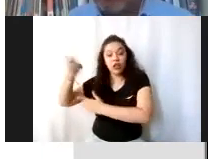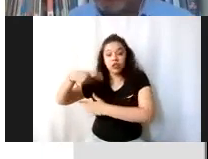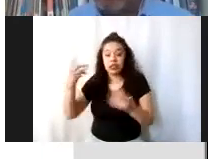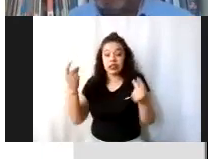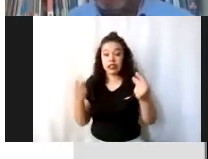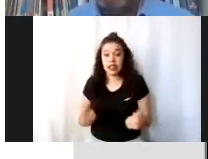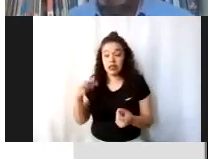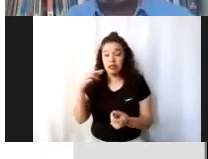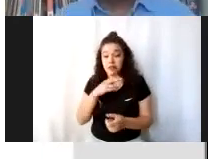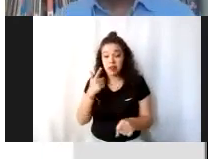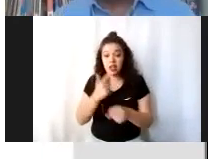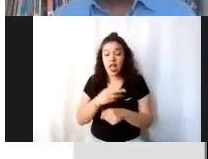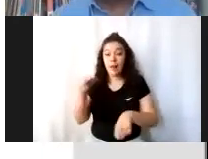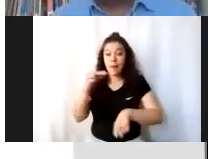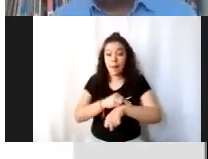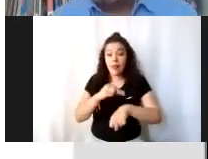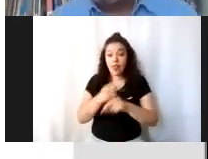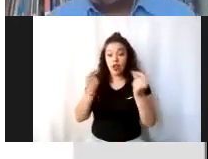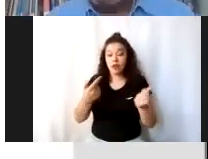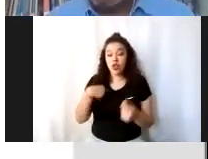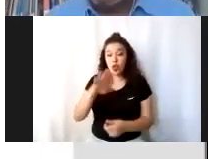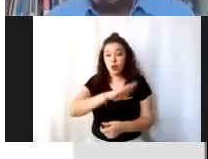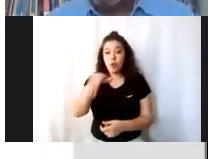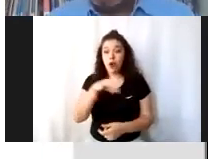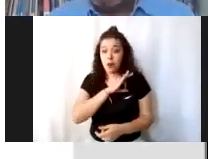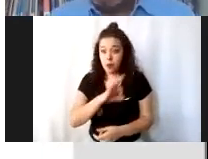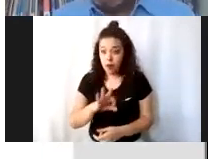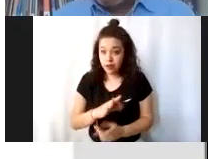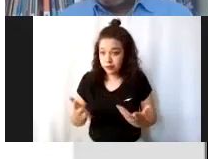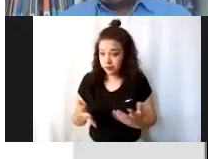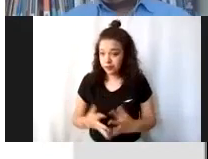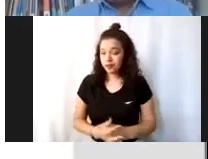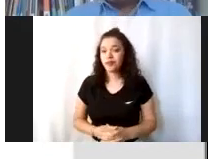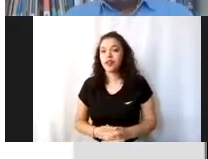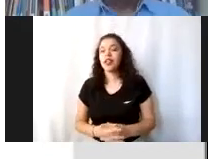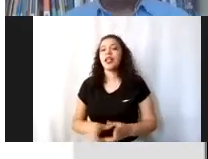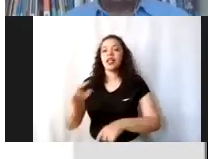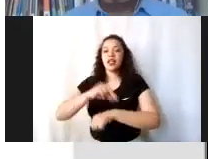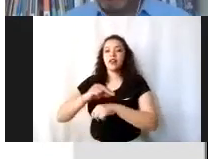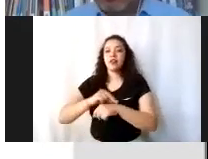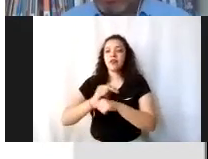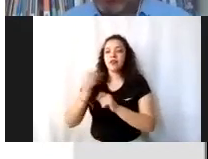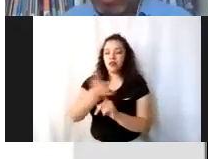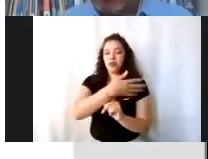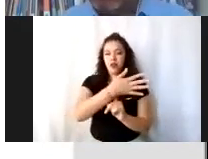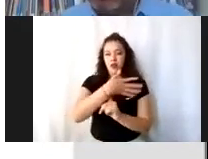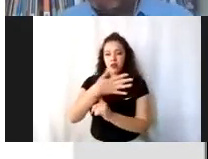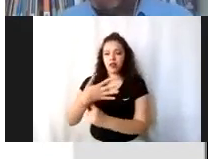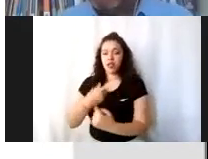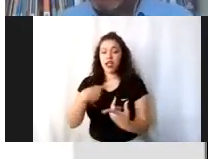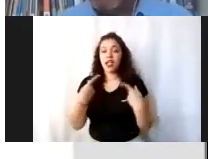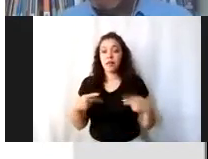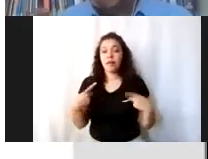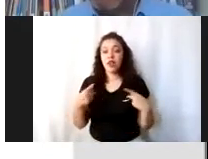rápidamente llaman a un médico, yo puedo fallecer desangrado. Y entonces llega el médico, llega la ambulancia y dice, esta persona necesita una